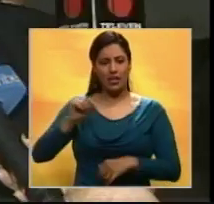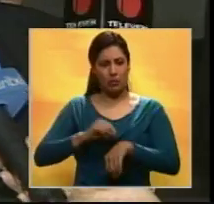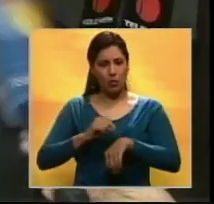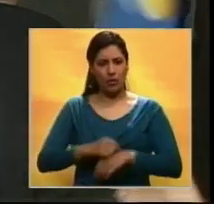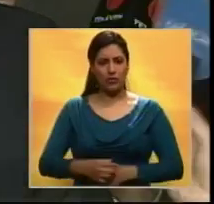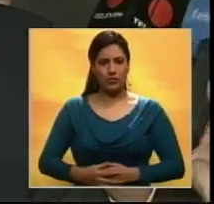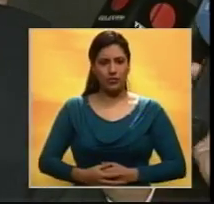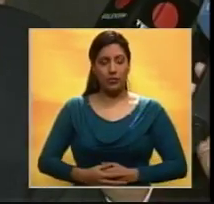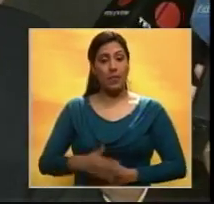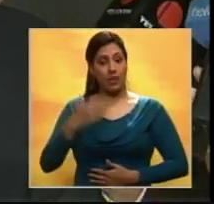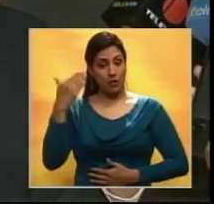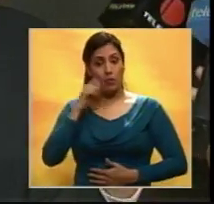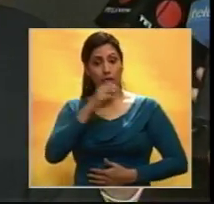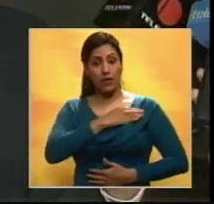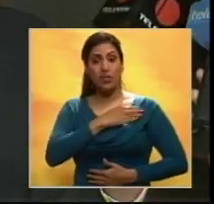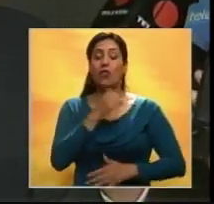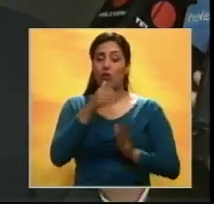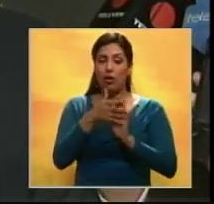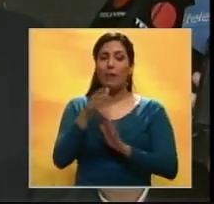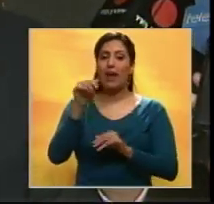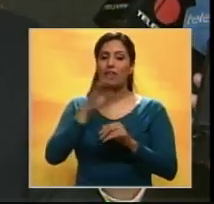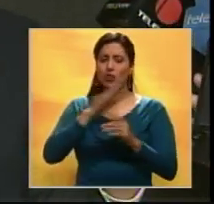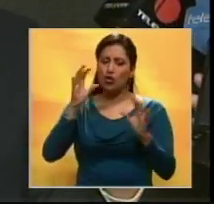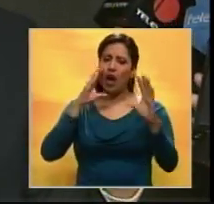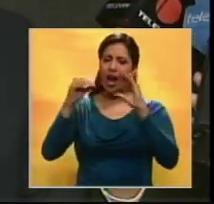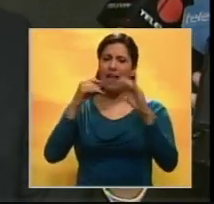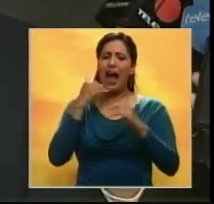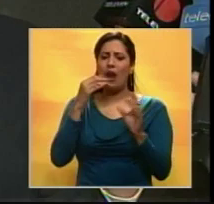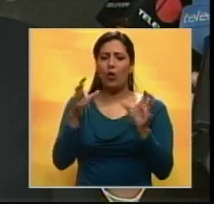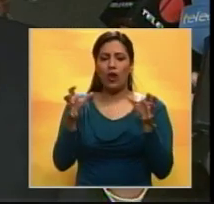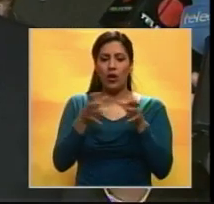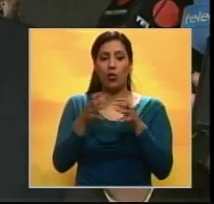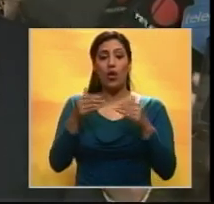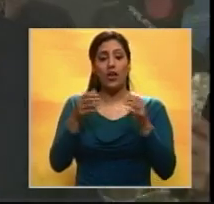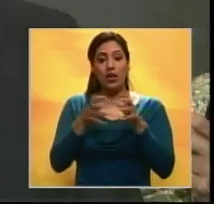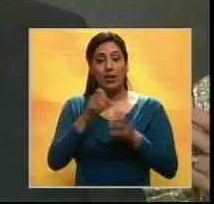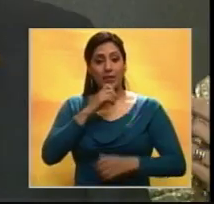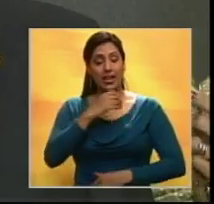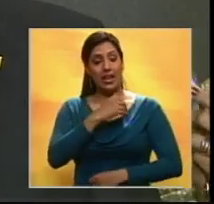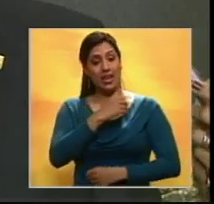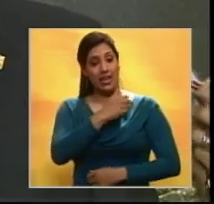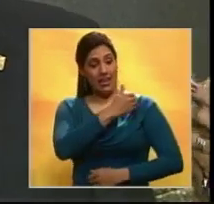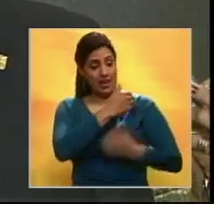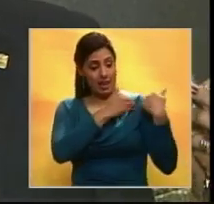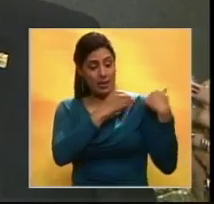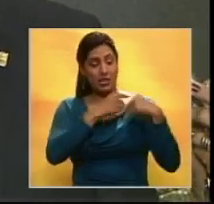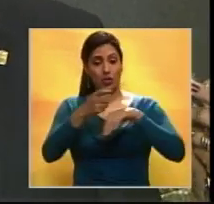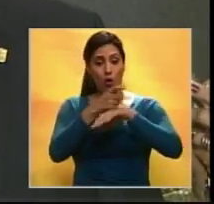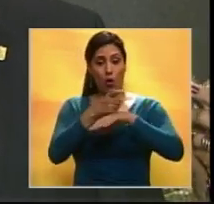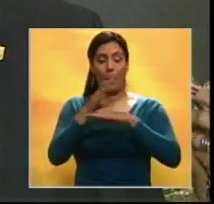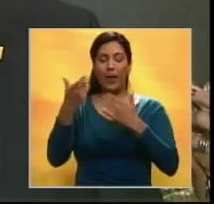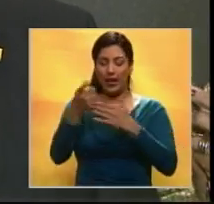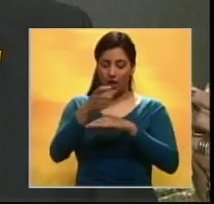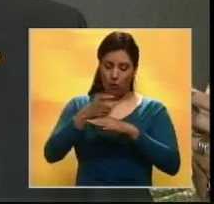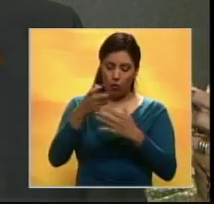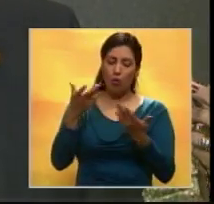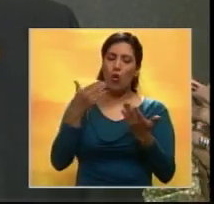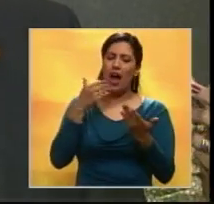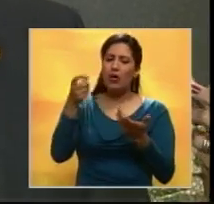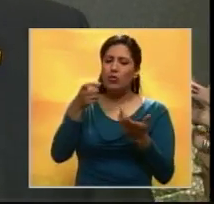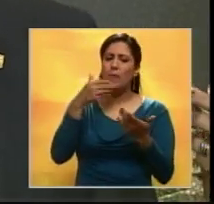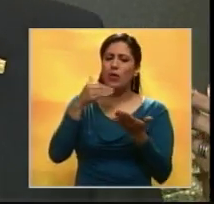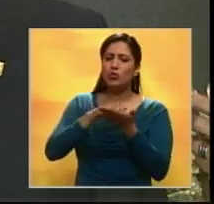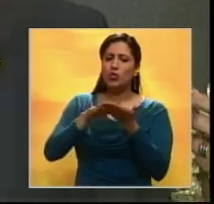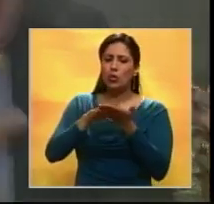momento. Francisco Martínez también dijo que han sostenido algunas reuniones con representantes del gobierno nacional para buscar soluciones a problemas